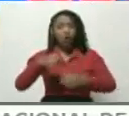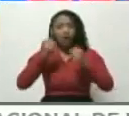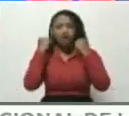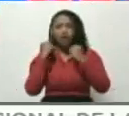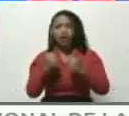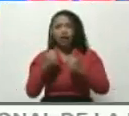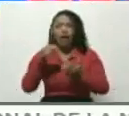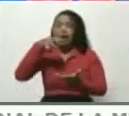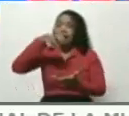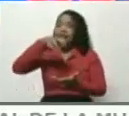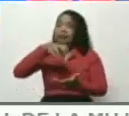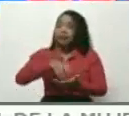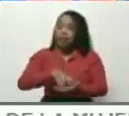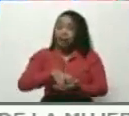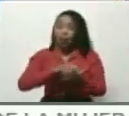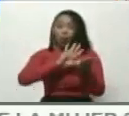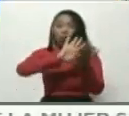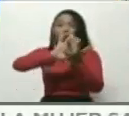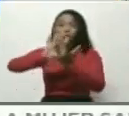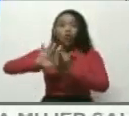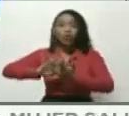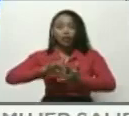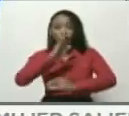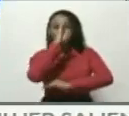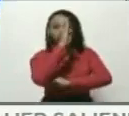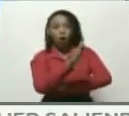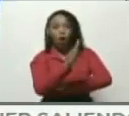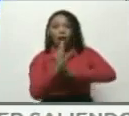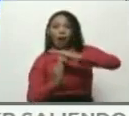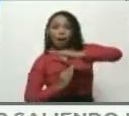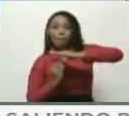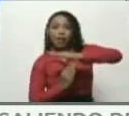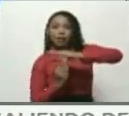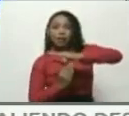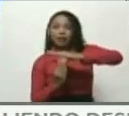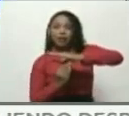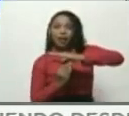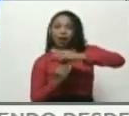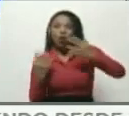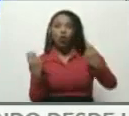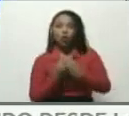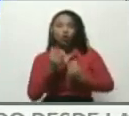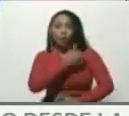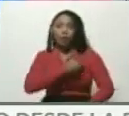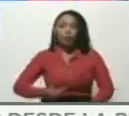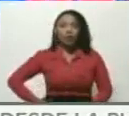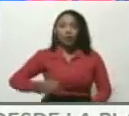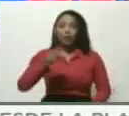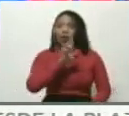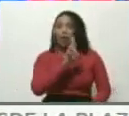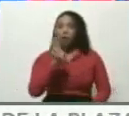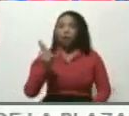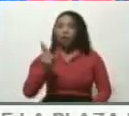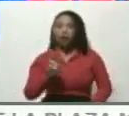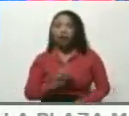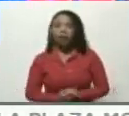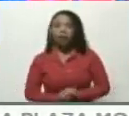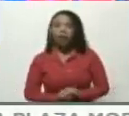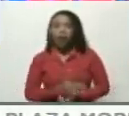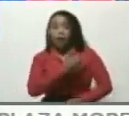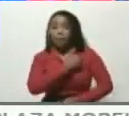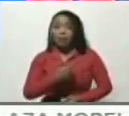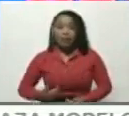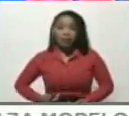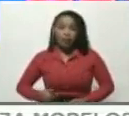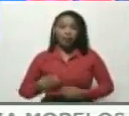un Estado que conecte directamente las bases con el presidente de la República. El presidente nos ha